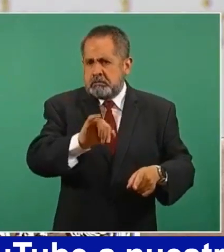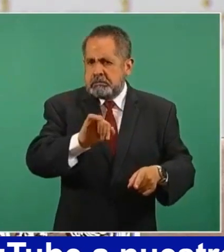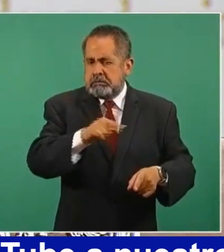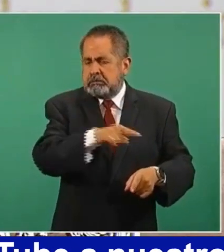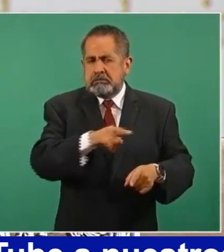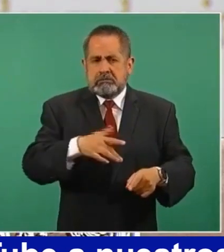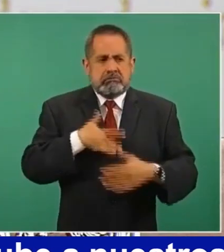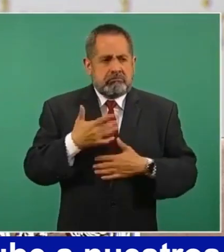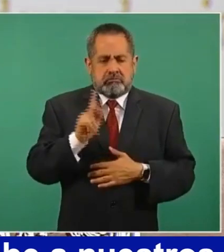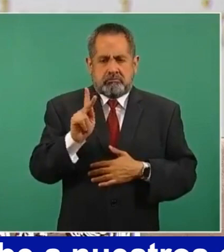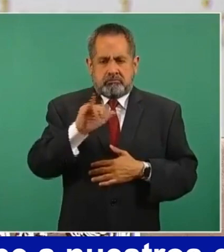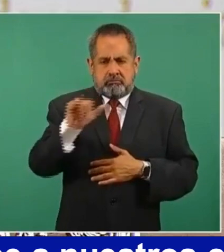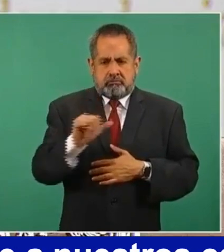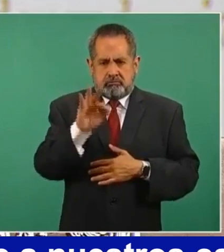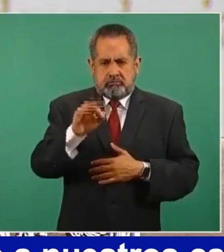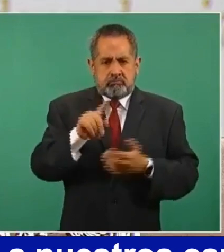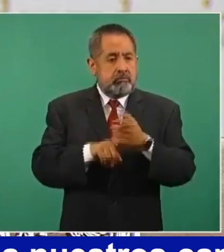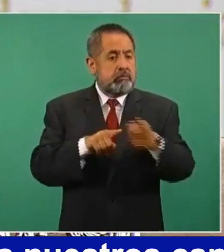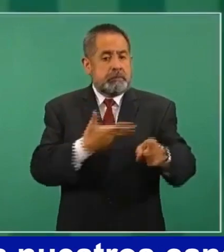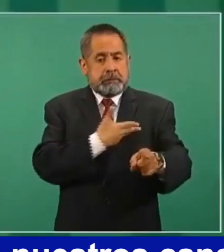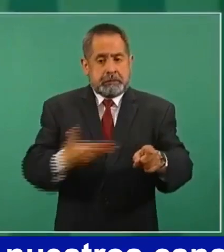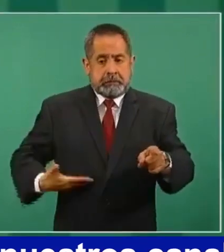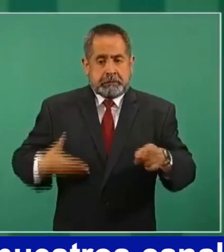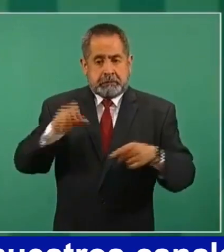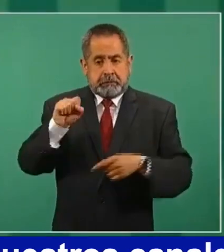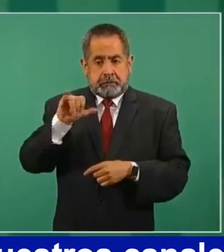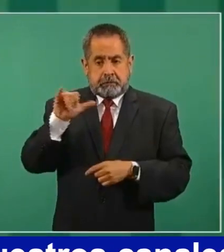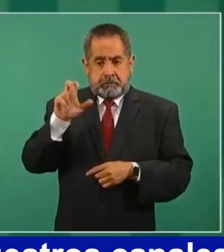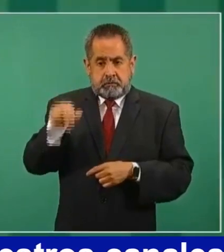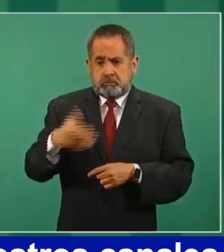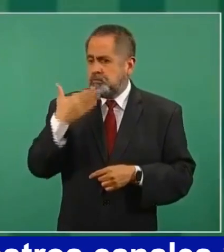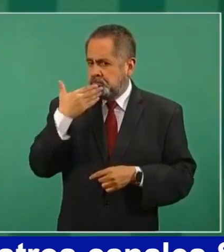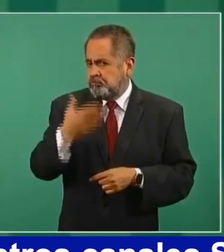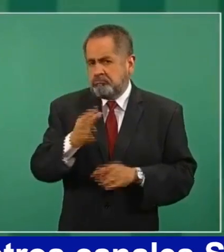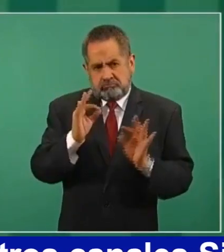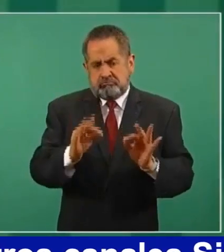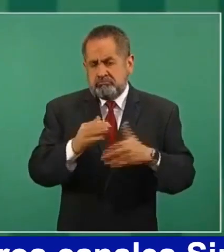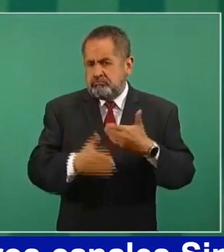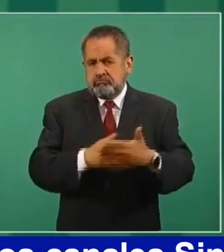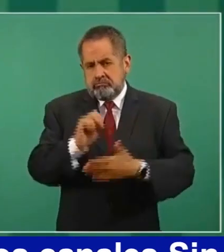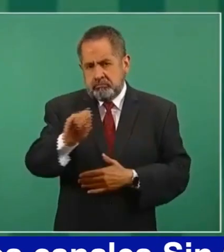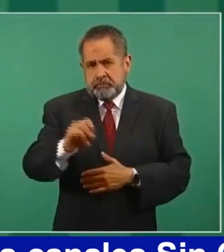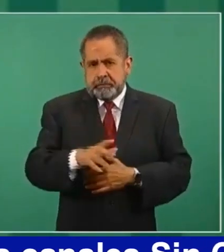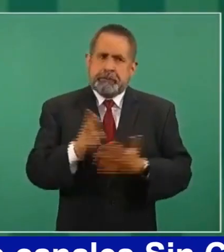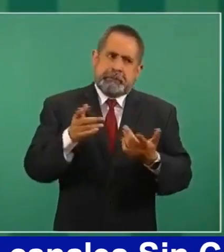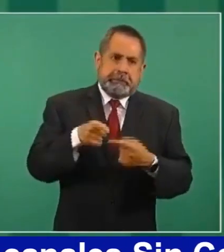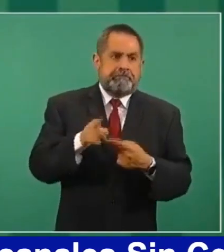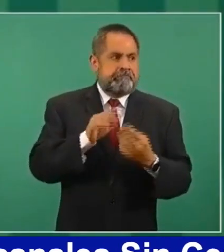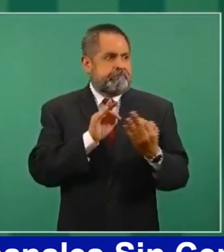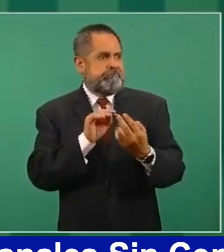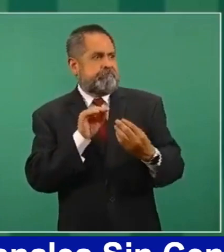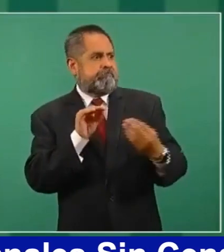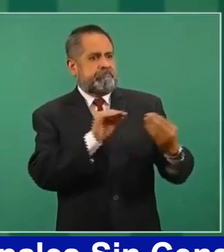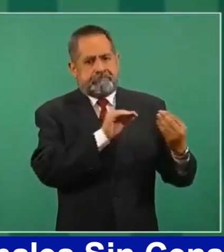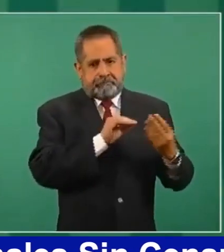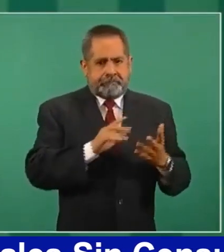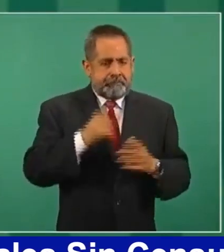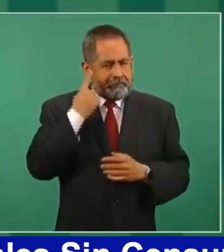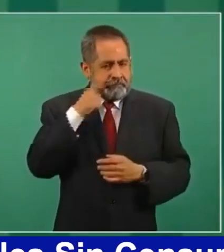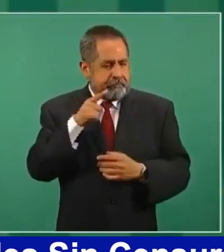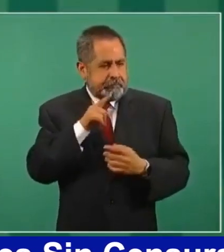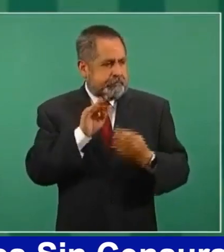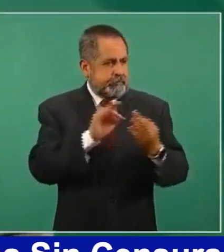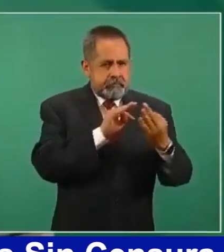en el Poder Judicial, sobre todo del presidente de la Corte. Desde luego tiene que enfrentar,